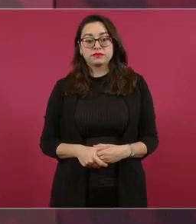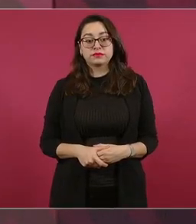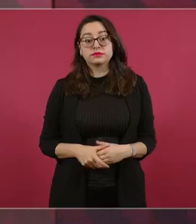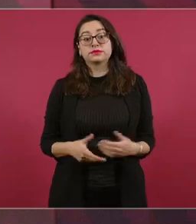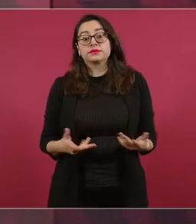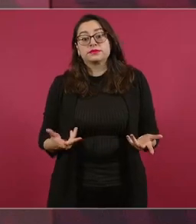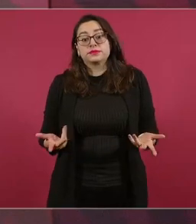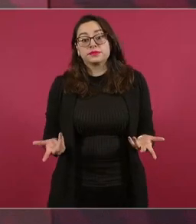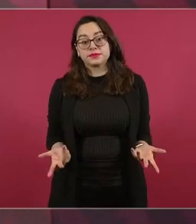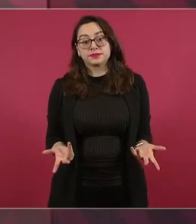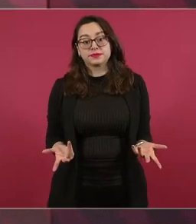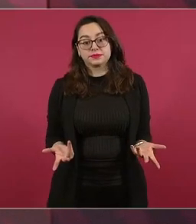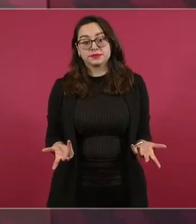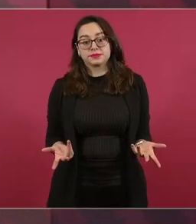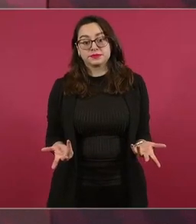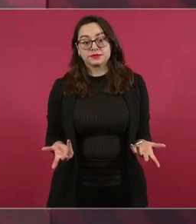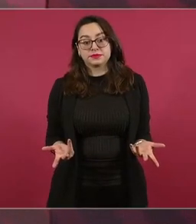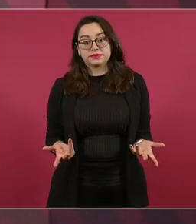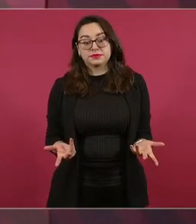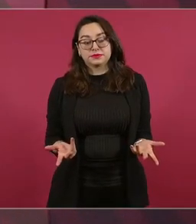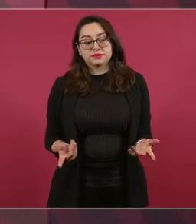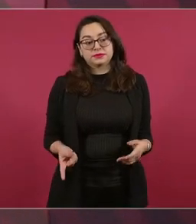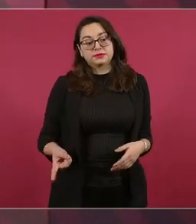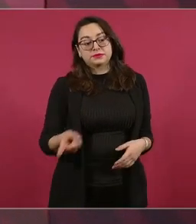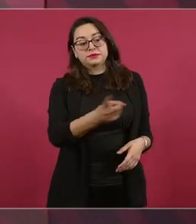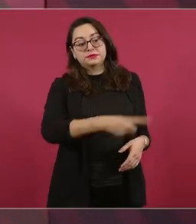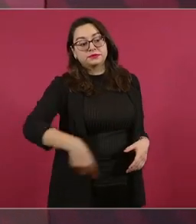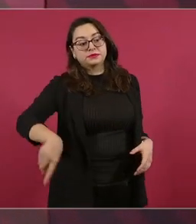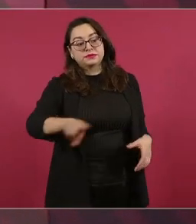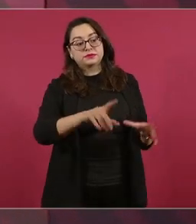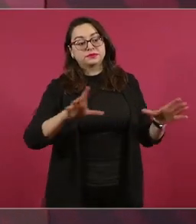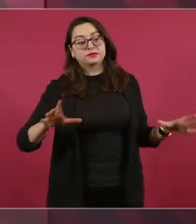que ahora que me están escuchando los conservadores